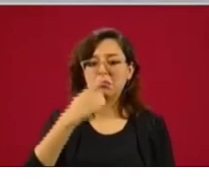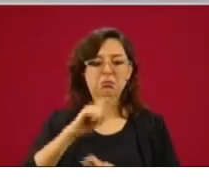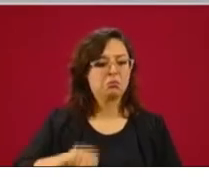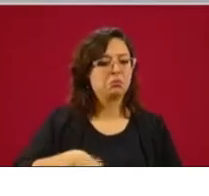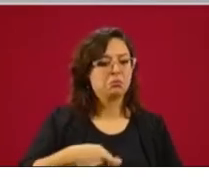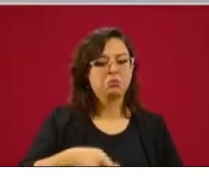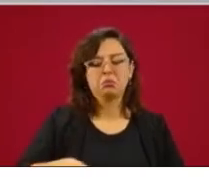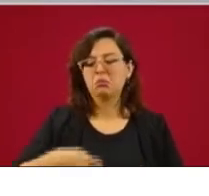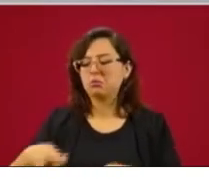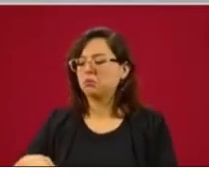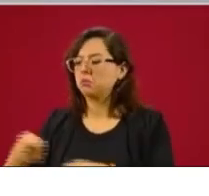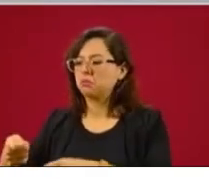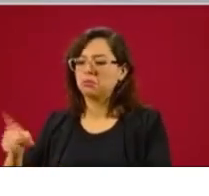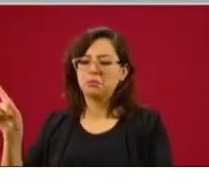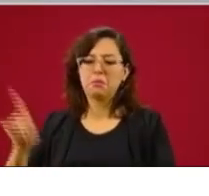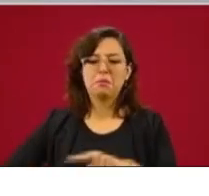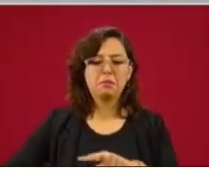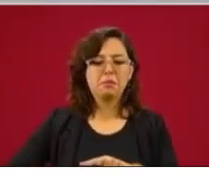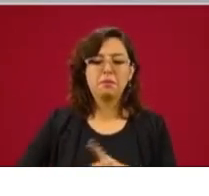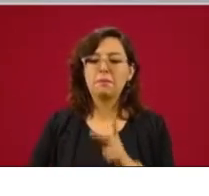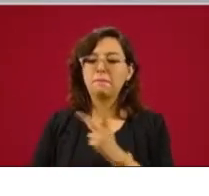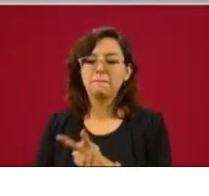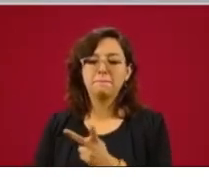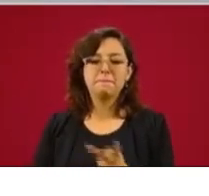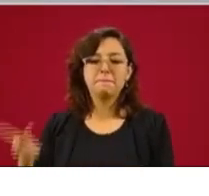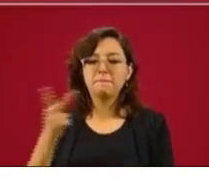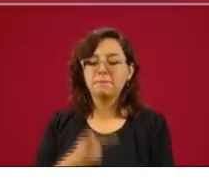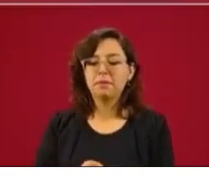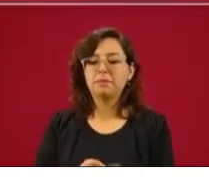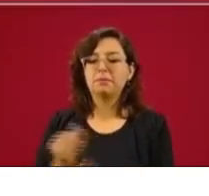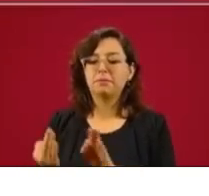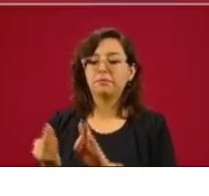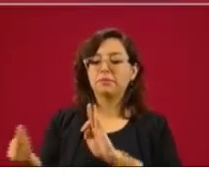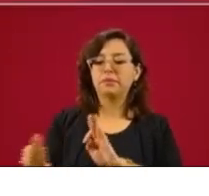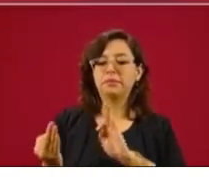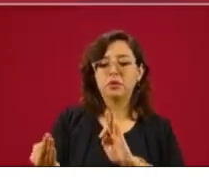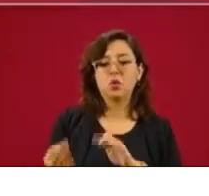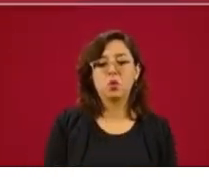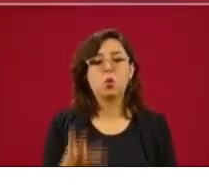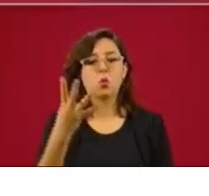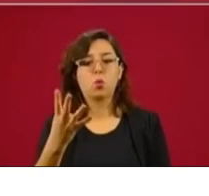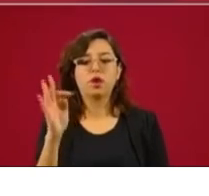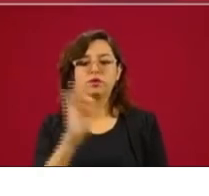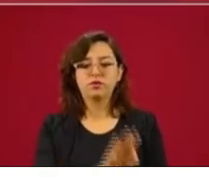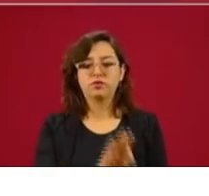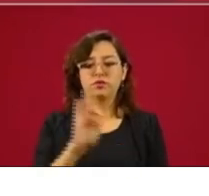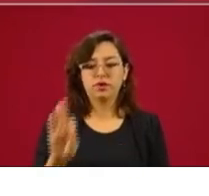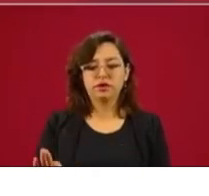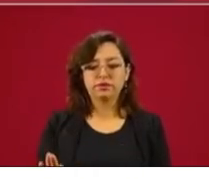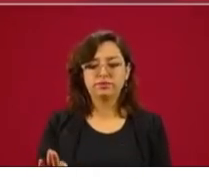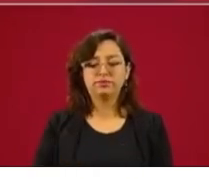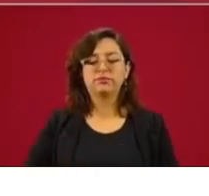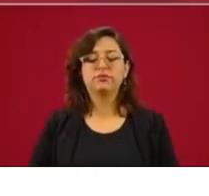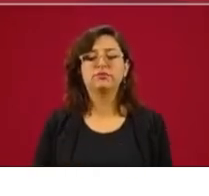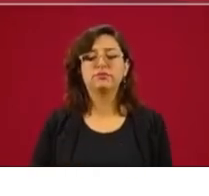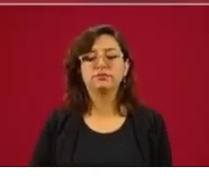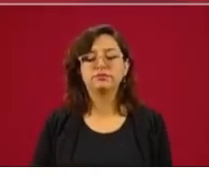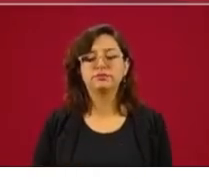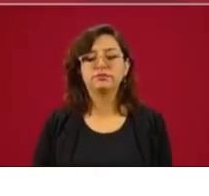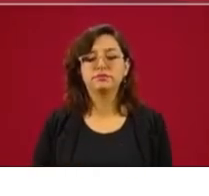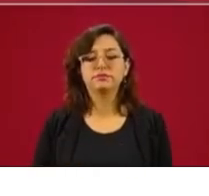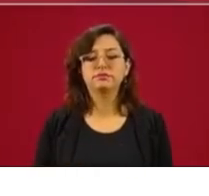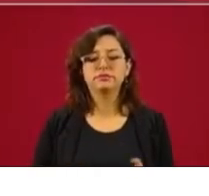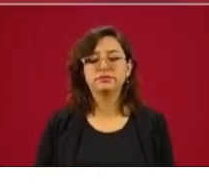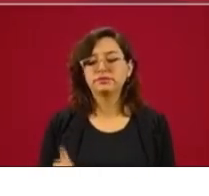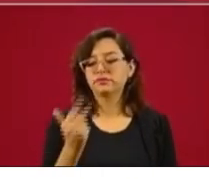y para bachillerato, para guardar sana distancia, se establecen cuatro fechas para su ingreso